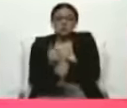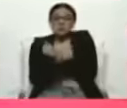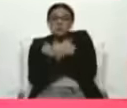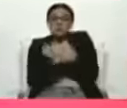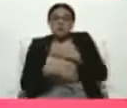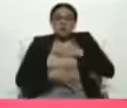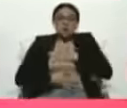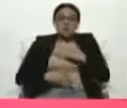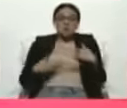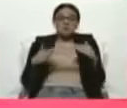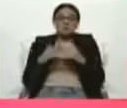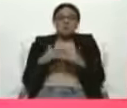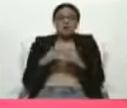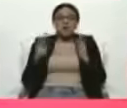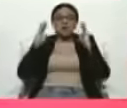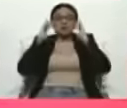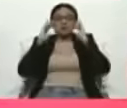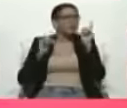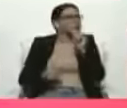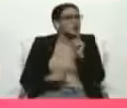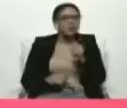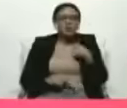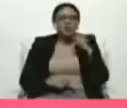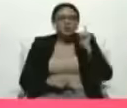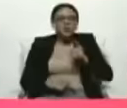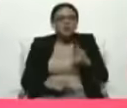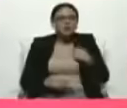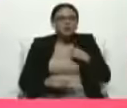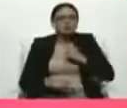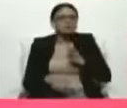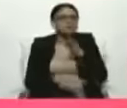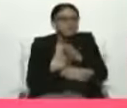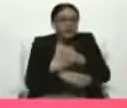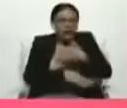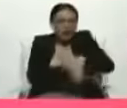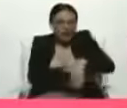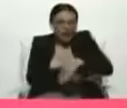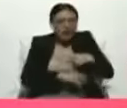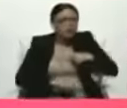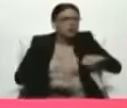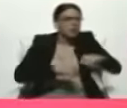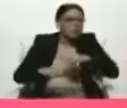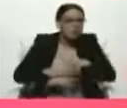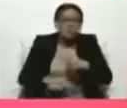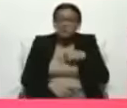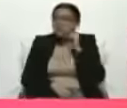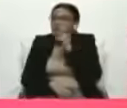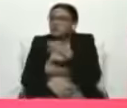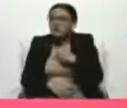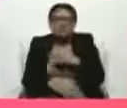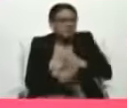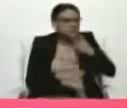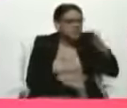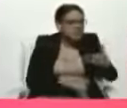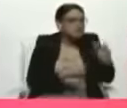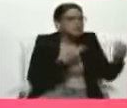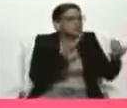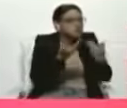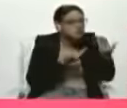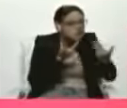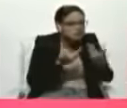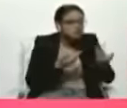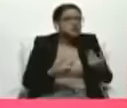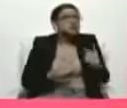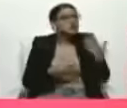a sumar. Ayudar a sumar. Si viene un compañero de Tupamaro, bueno, viene un compañero de Tupamaro, lo recibimos con los